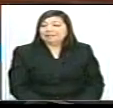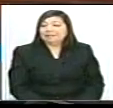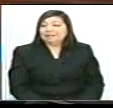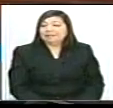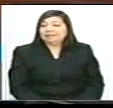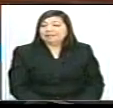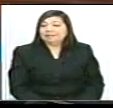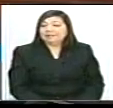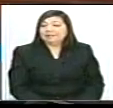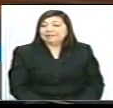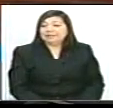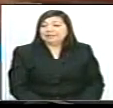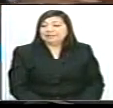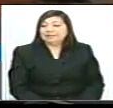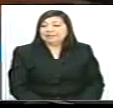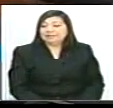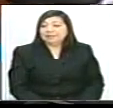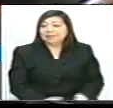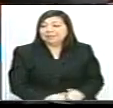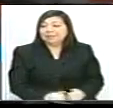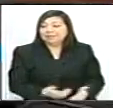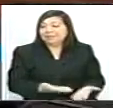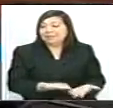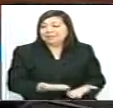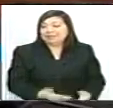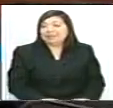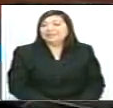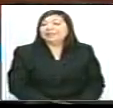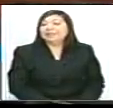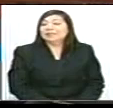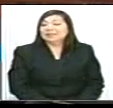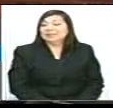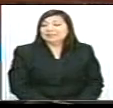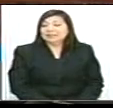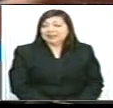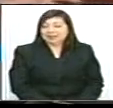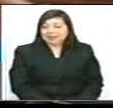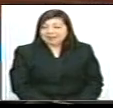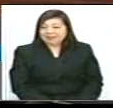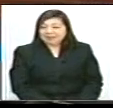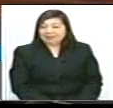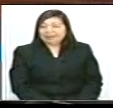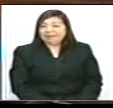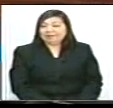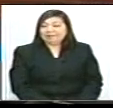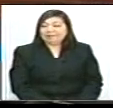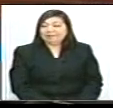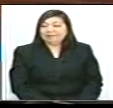Para que concluya, congresista. Perdón, con el tiempo de mi bancada, no sé, le ruego. Bueno, es que...